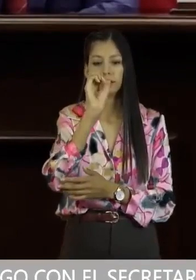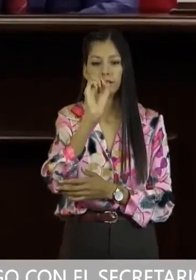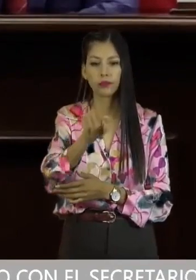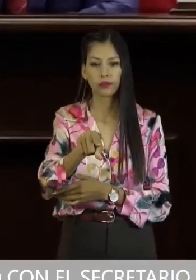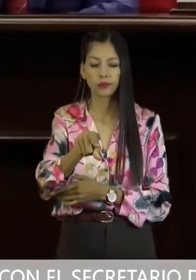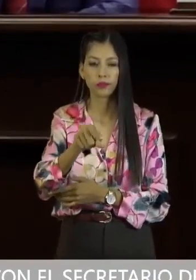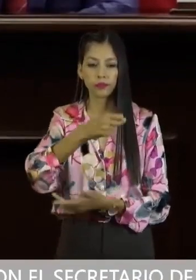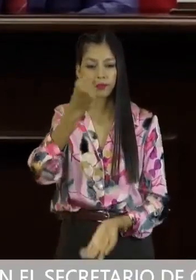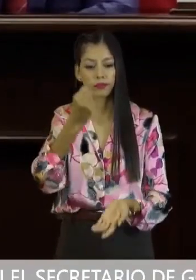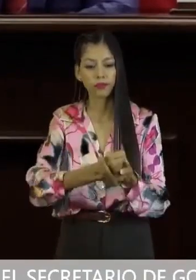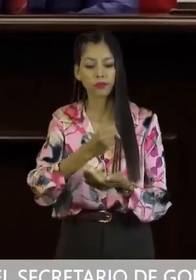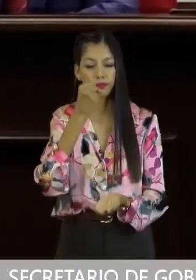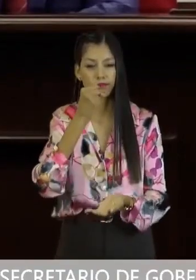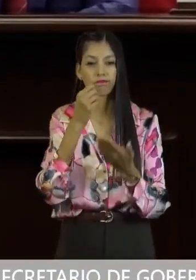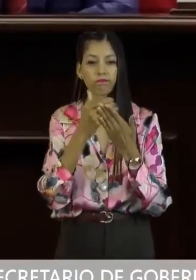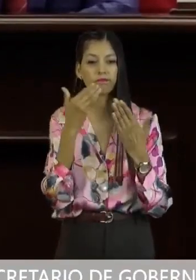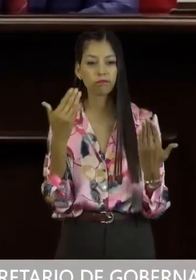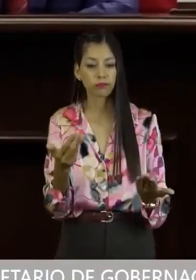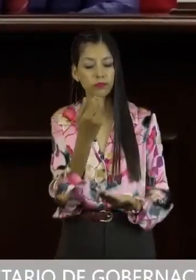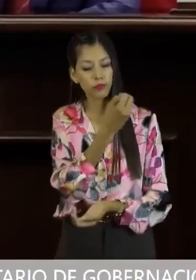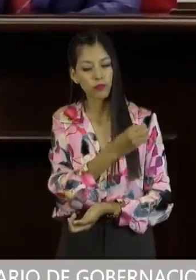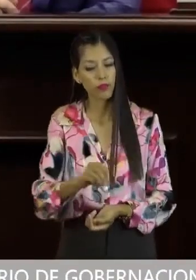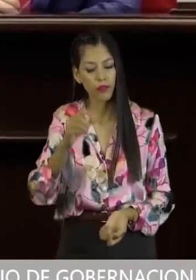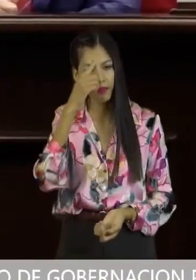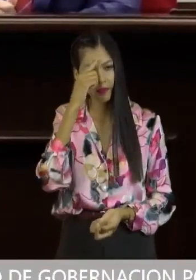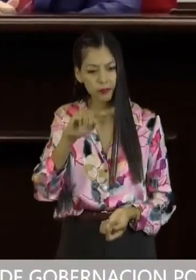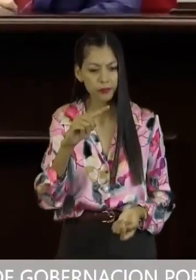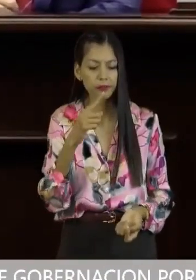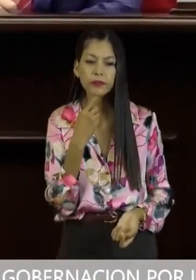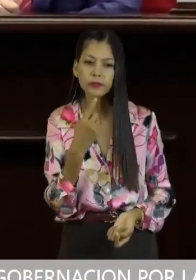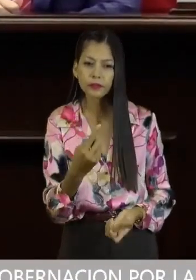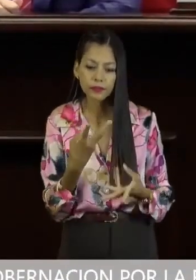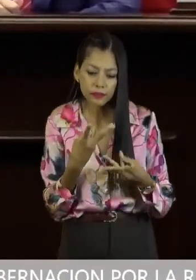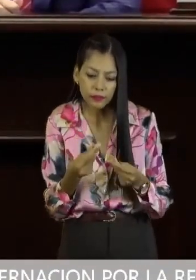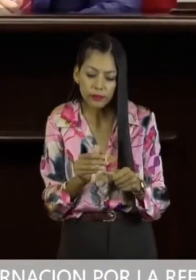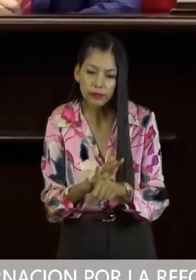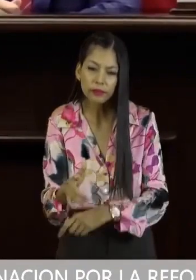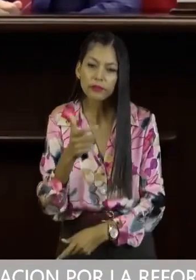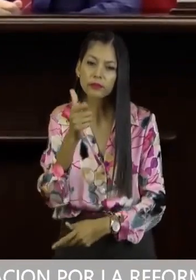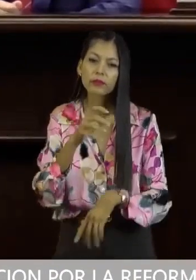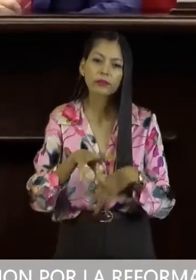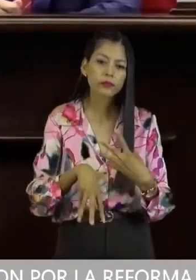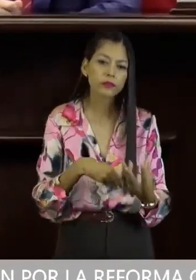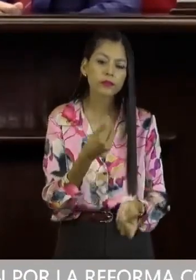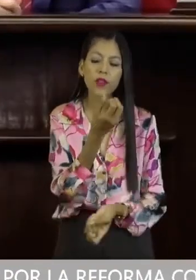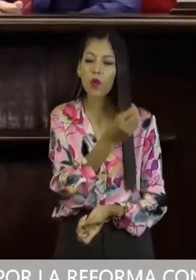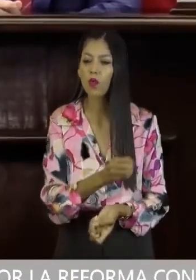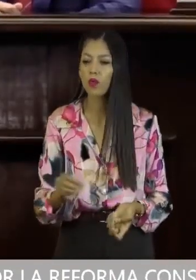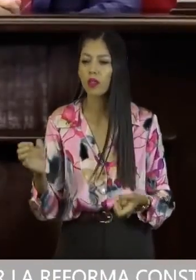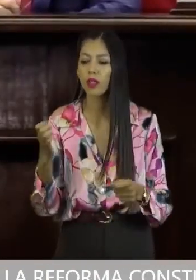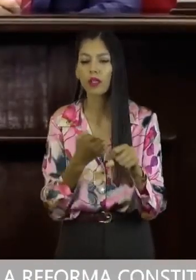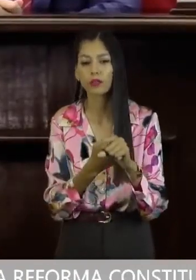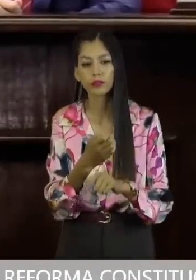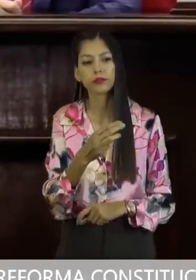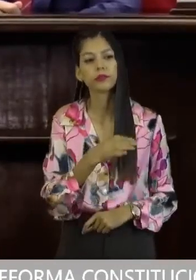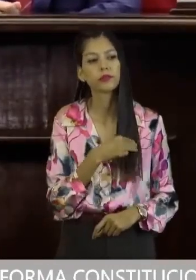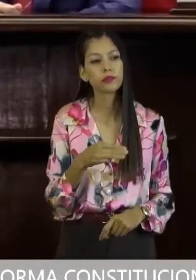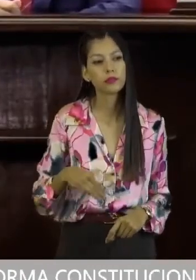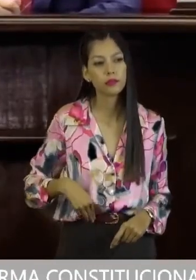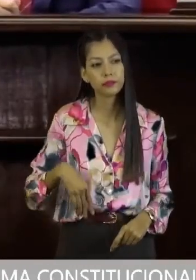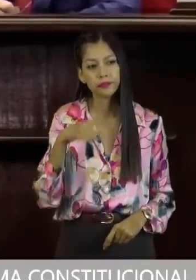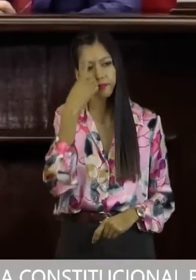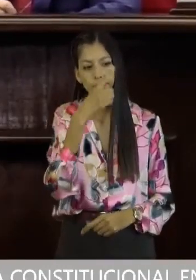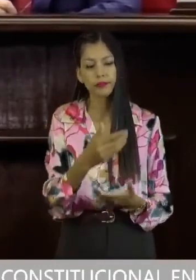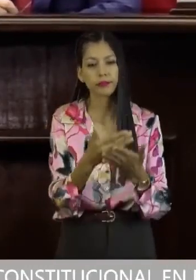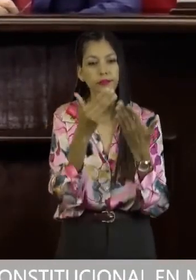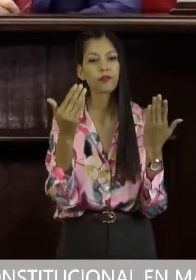impone la obligación de la rendición de cuentas y se obliga a los estados y municipios a que ahora